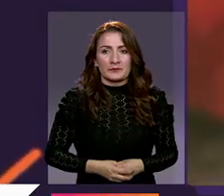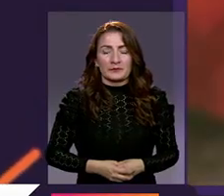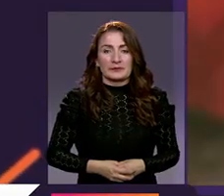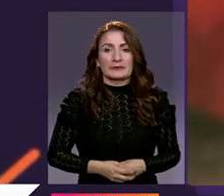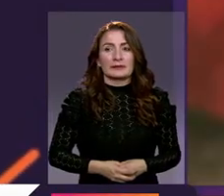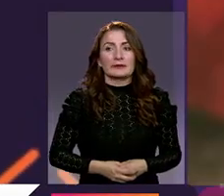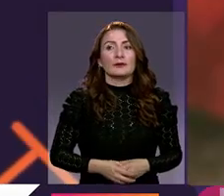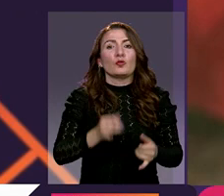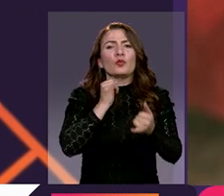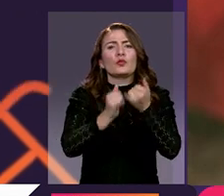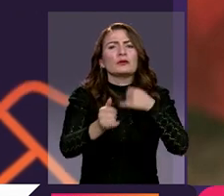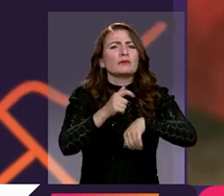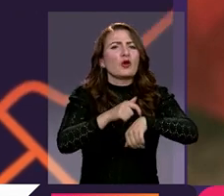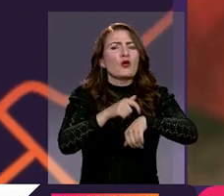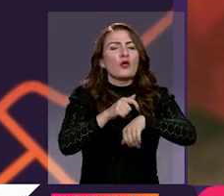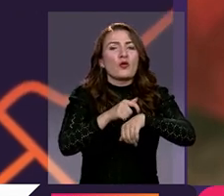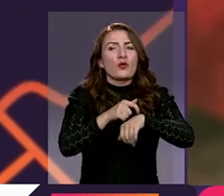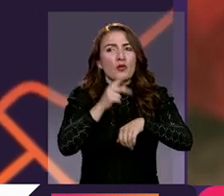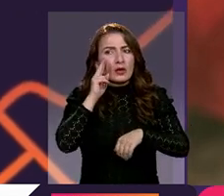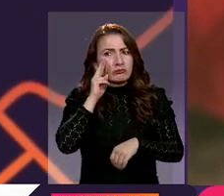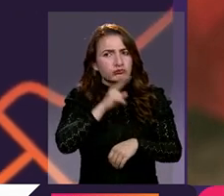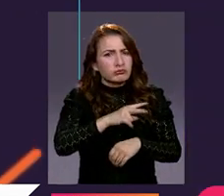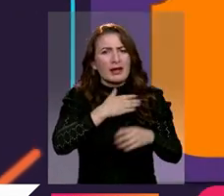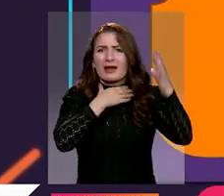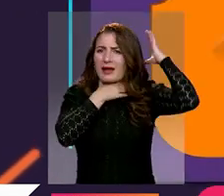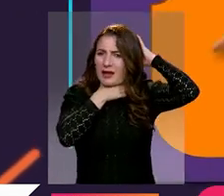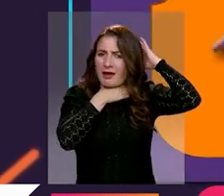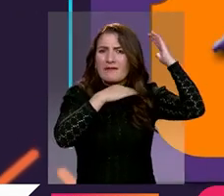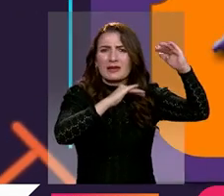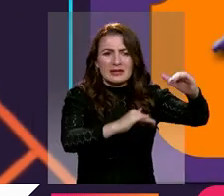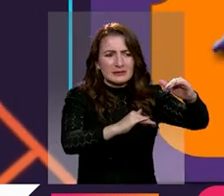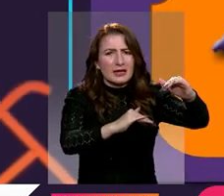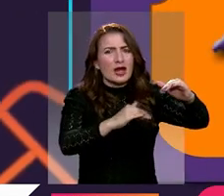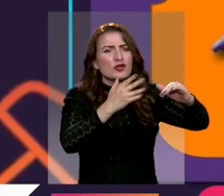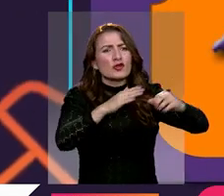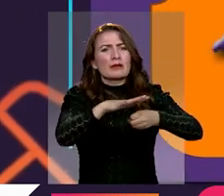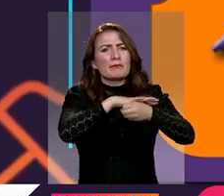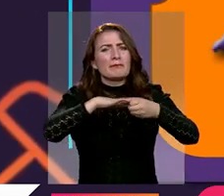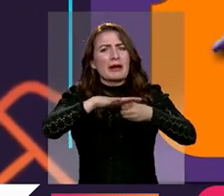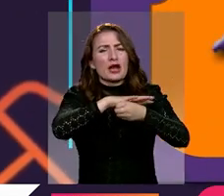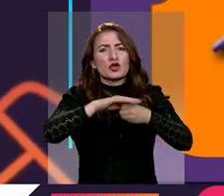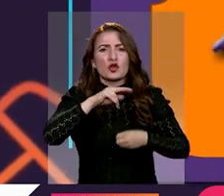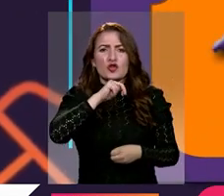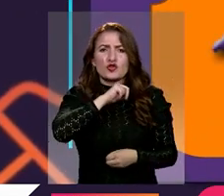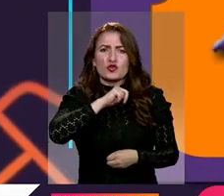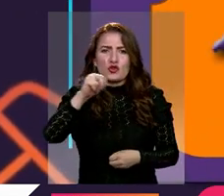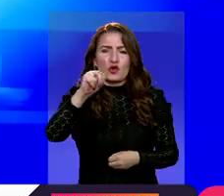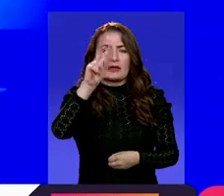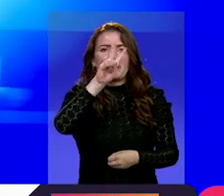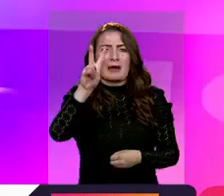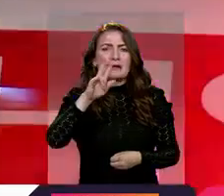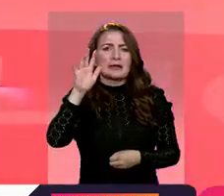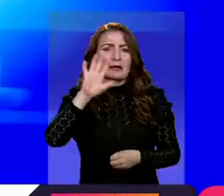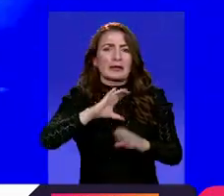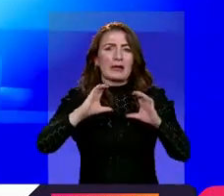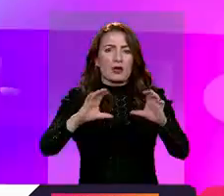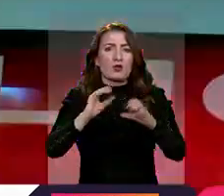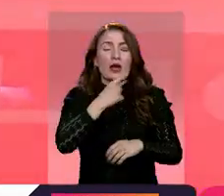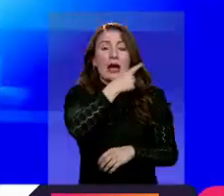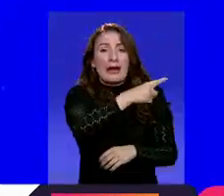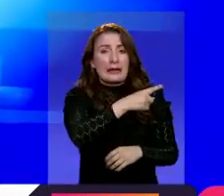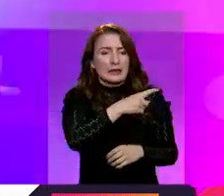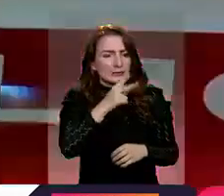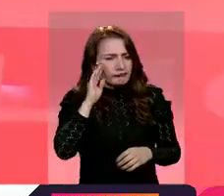En las últimas horas se registró el hallazgo de una cabeza humana en el barrio La Estación de Andalucía, en norte del Valle del Cauca. Según información de